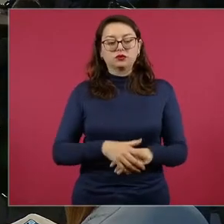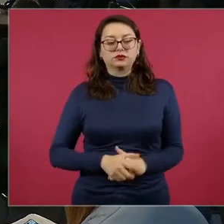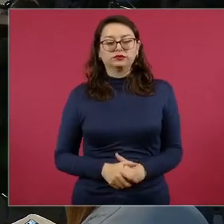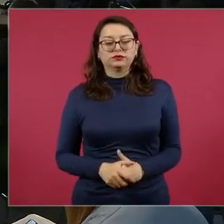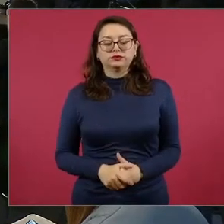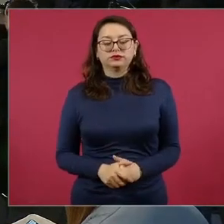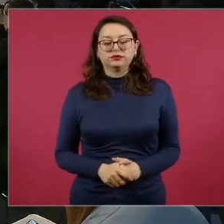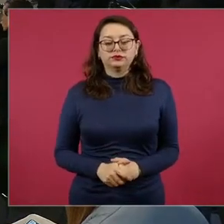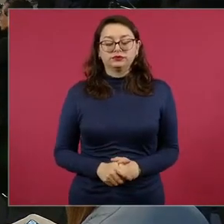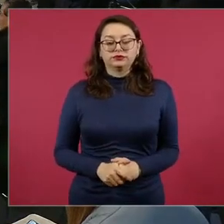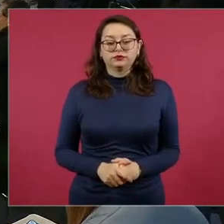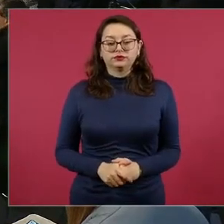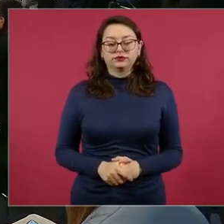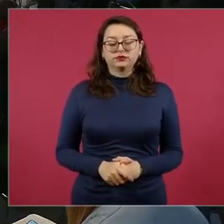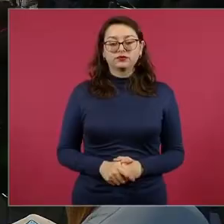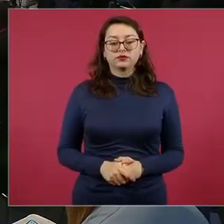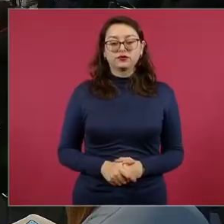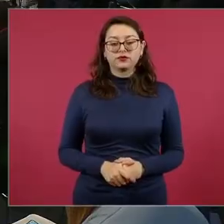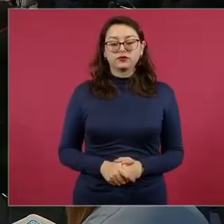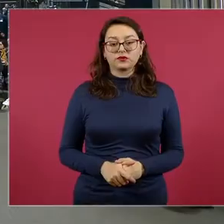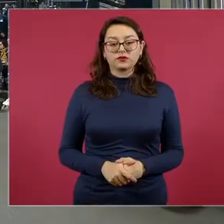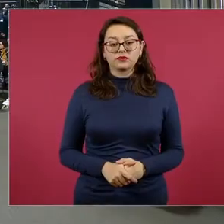controles